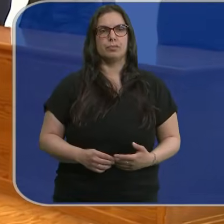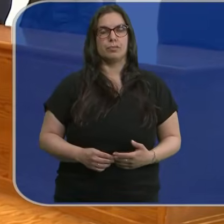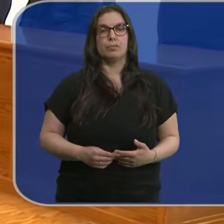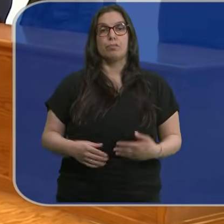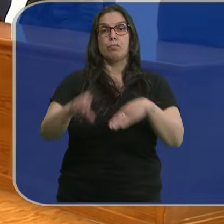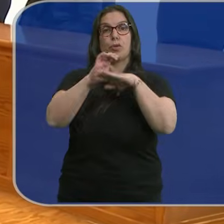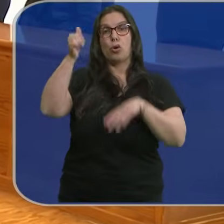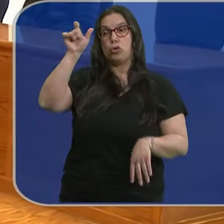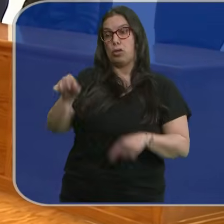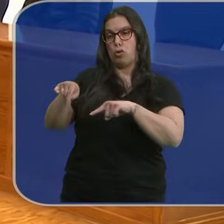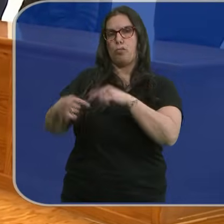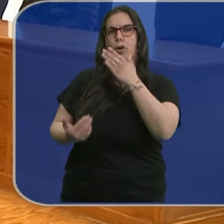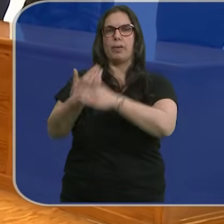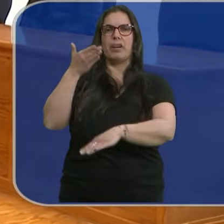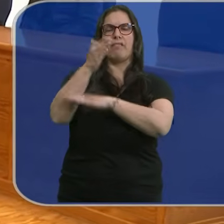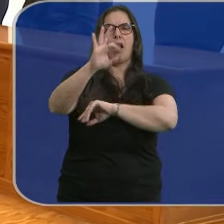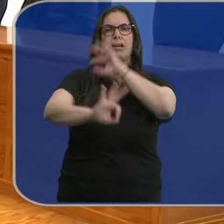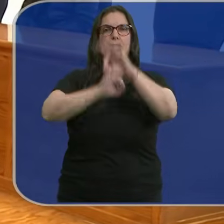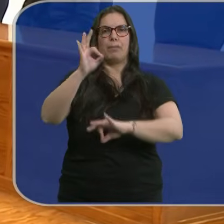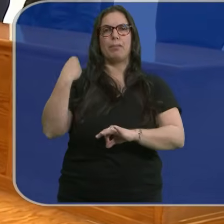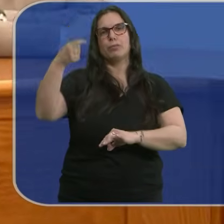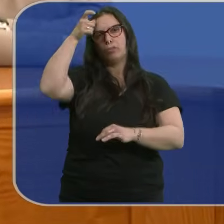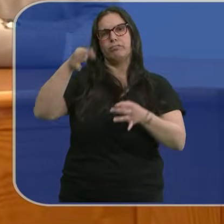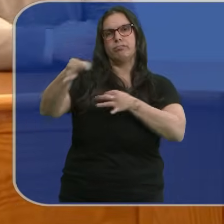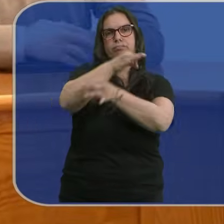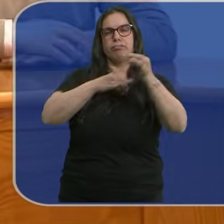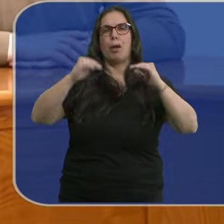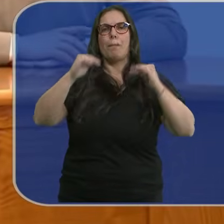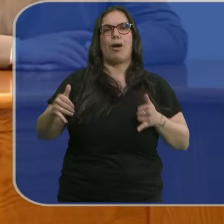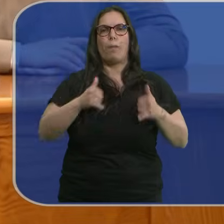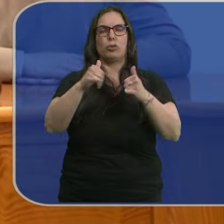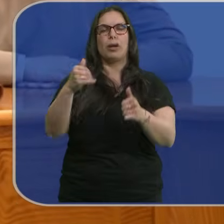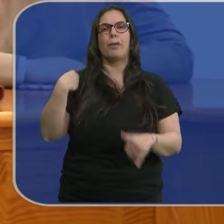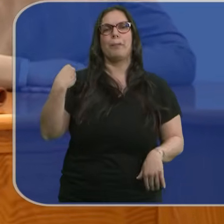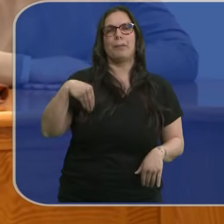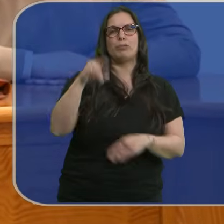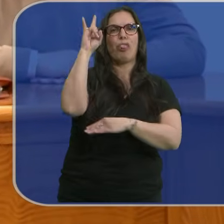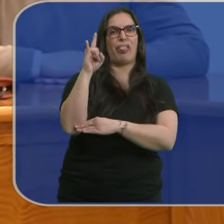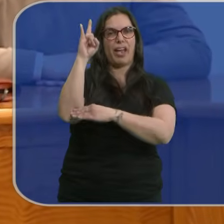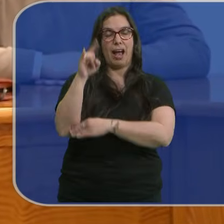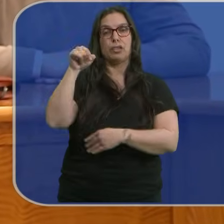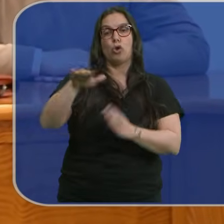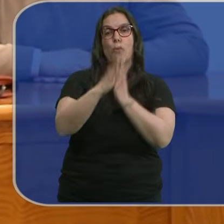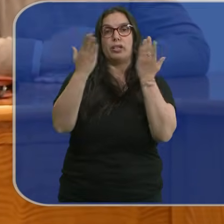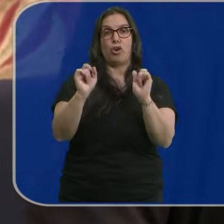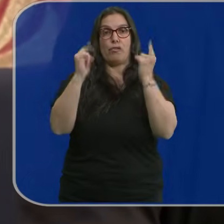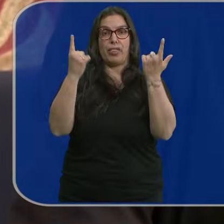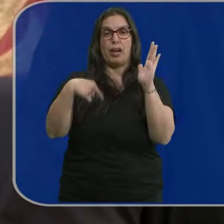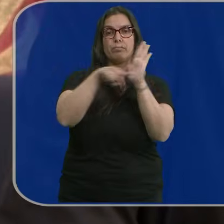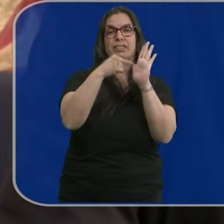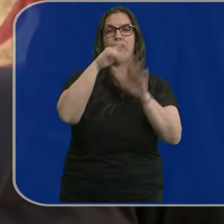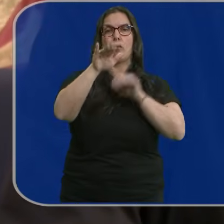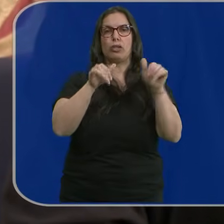Un consejero que asistía esta mañana a la asamblea de la Mancomunidad Bajo Pisuerga, en Cigales. El Bocil publica hoy la convocatoria de 2026 de